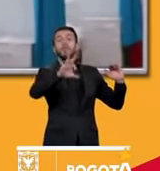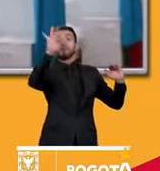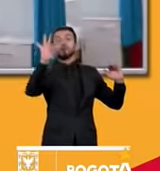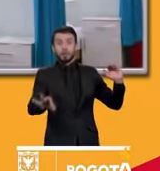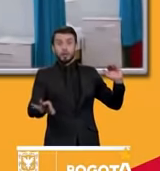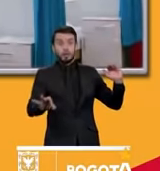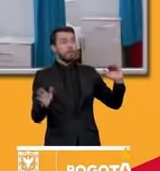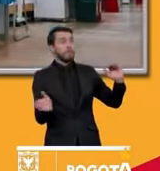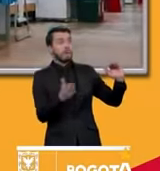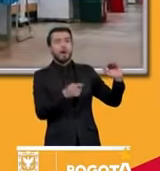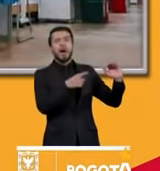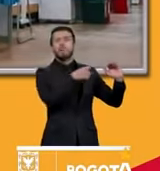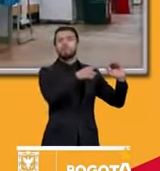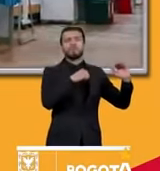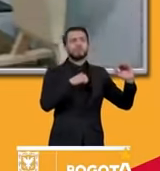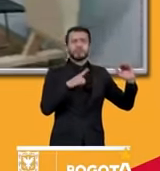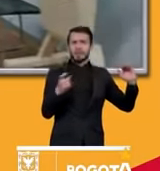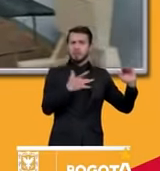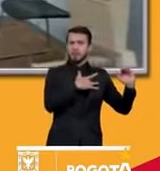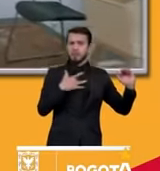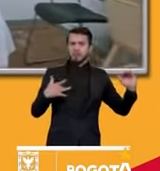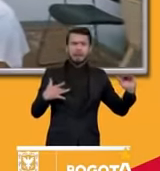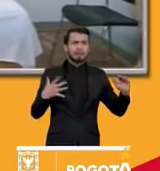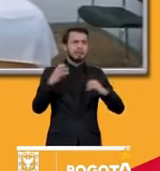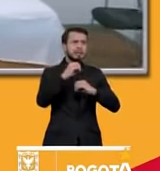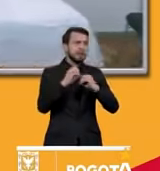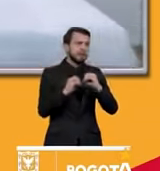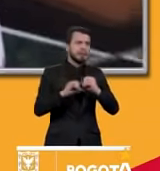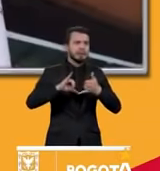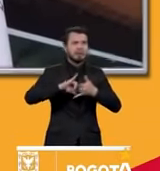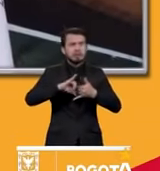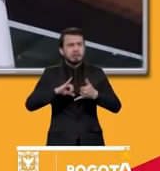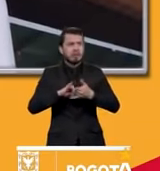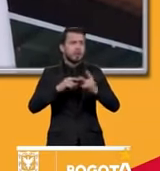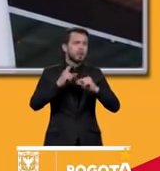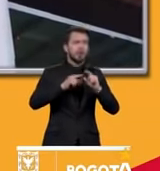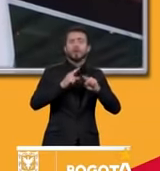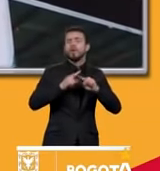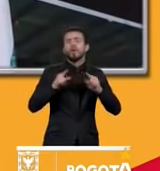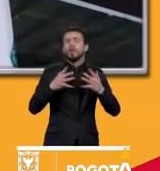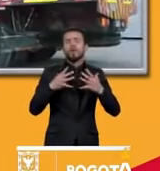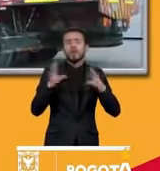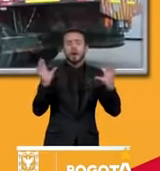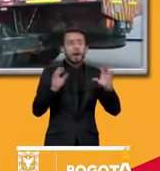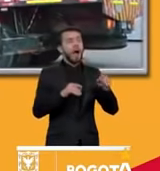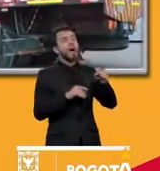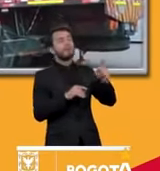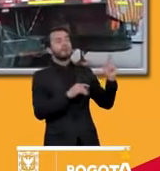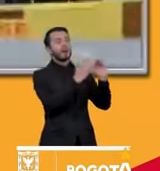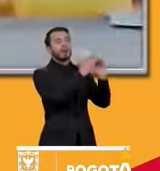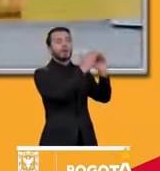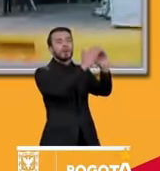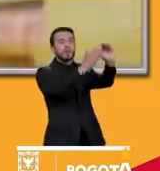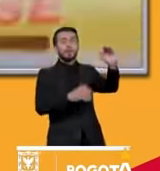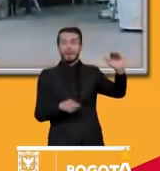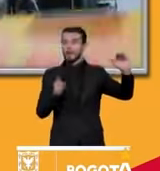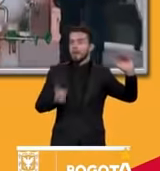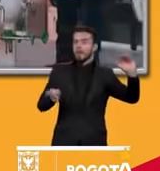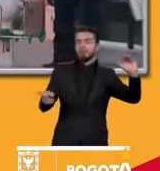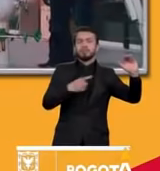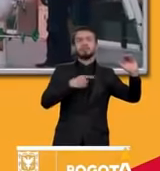EPS tenga la persona, se hace centralizado desde el Centro Regulador de Emergencias. Igualmente vamos a hacer con las unidades de